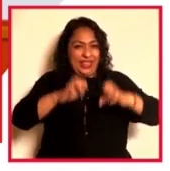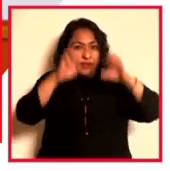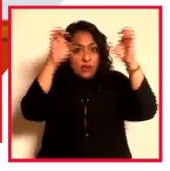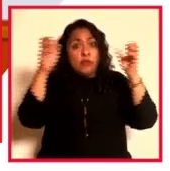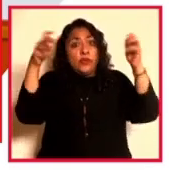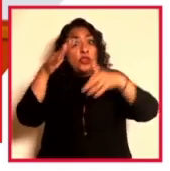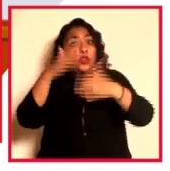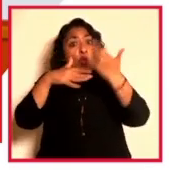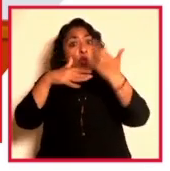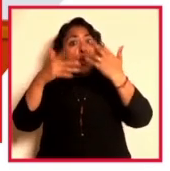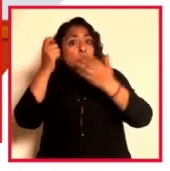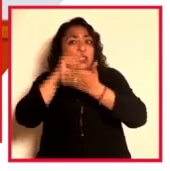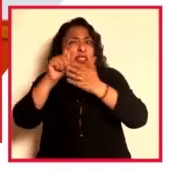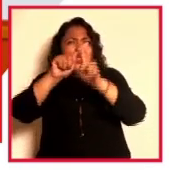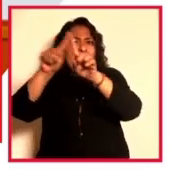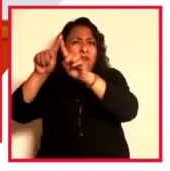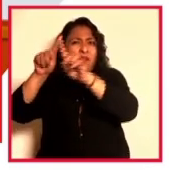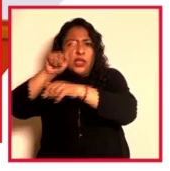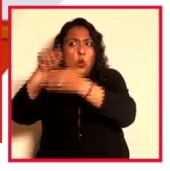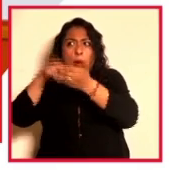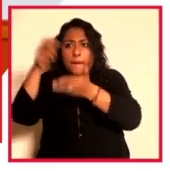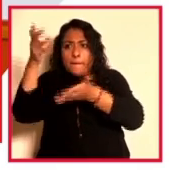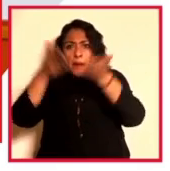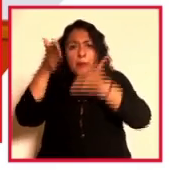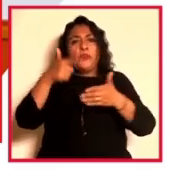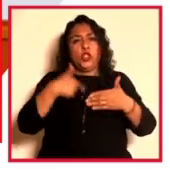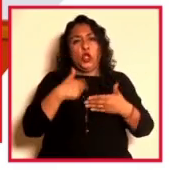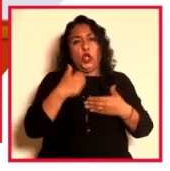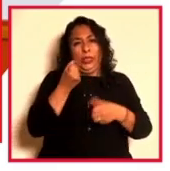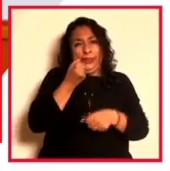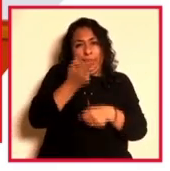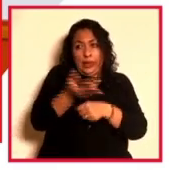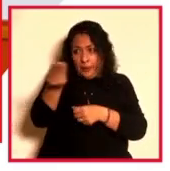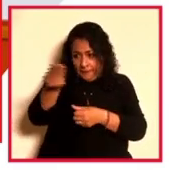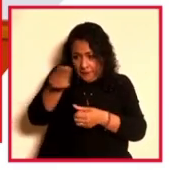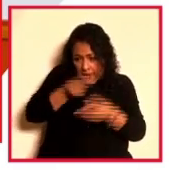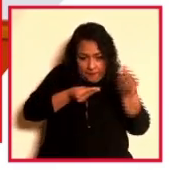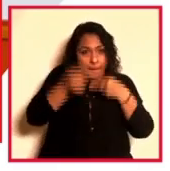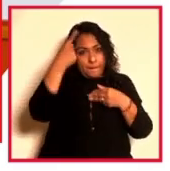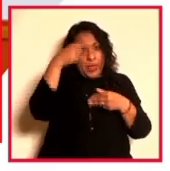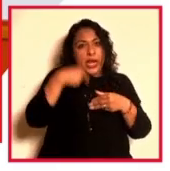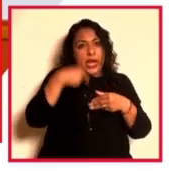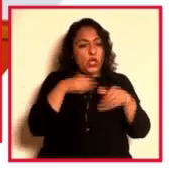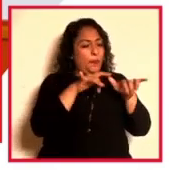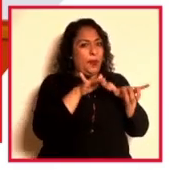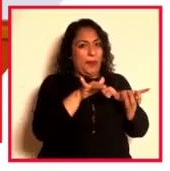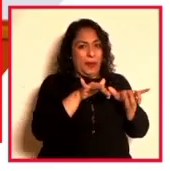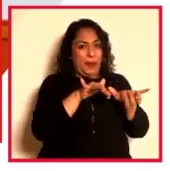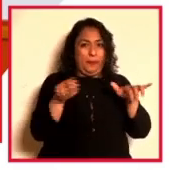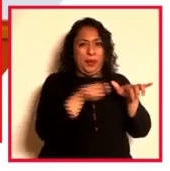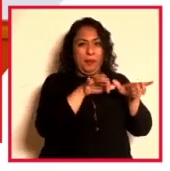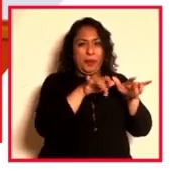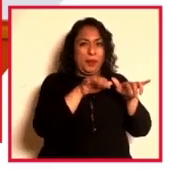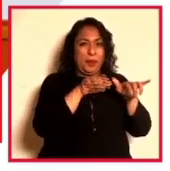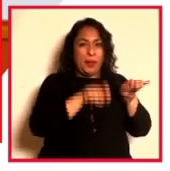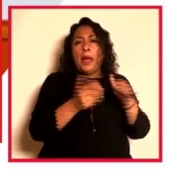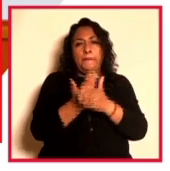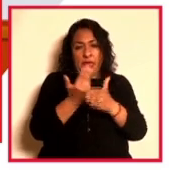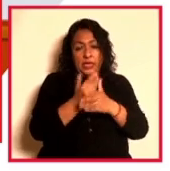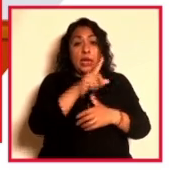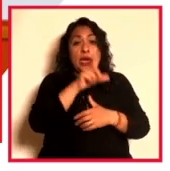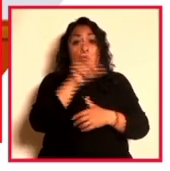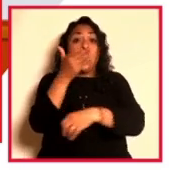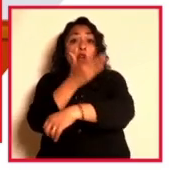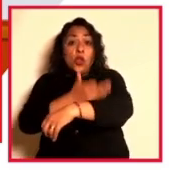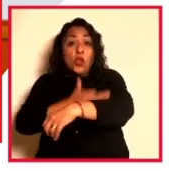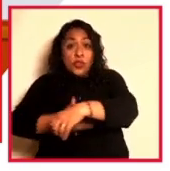todas partes Entonces como yo era secretaria me dejaban sus textos para que yo los pasara a máquina eso en la mañana y en la tarde en